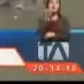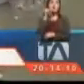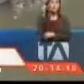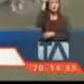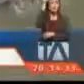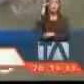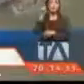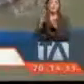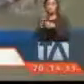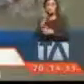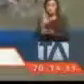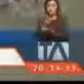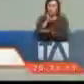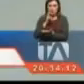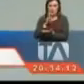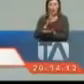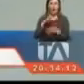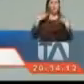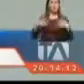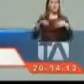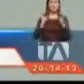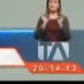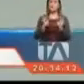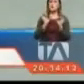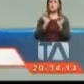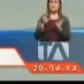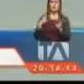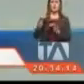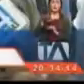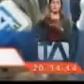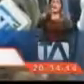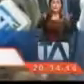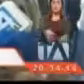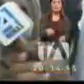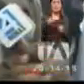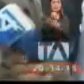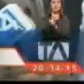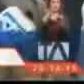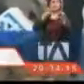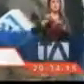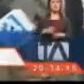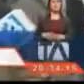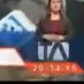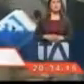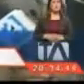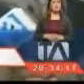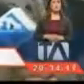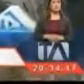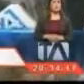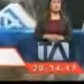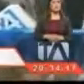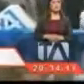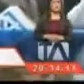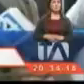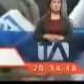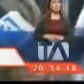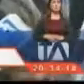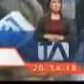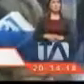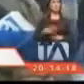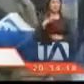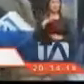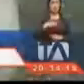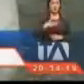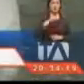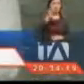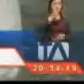varios testigos a la hora del suceso que en su favor intervinieron. Antes era ese un señor que estaba pescando, el señor que estaba ahí estaba pescando y se tiró